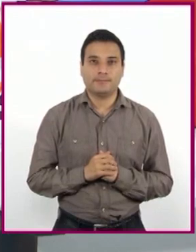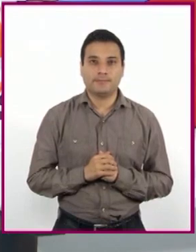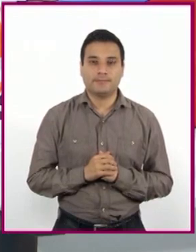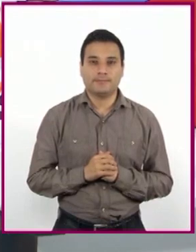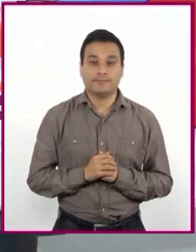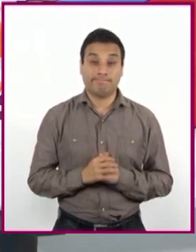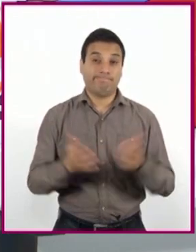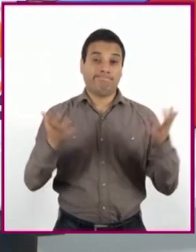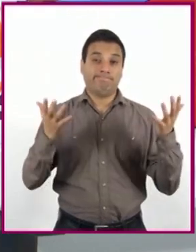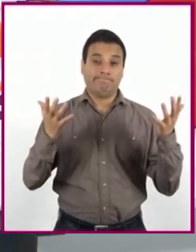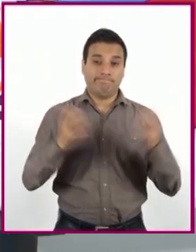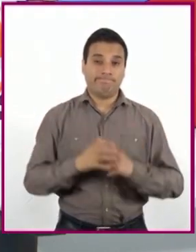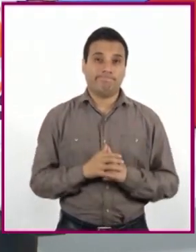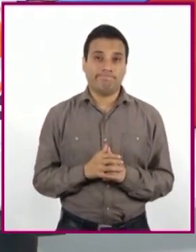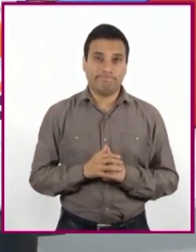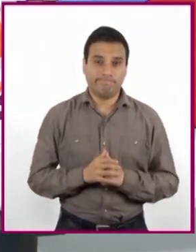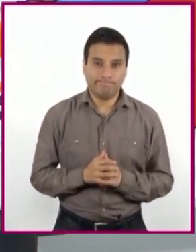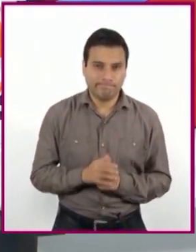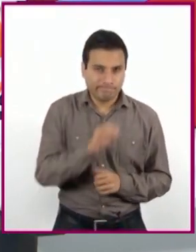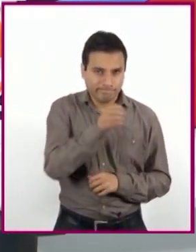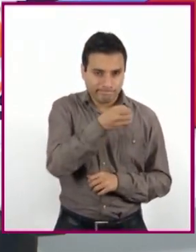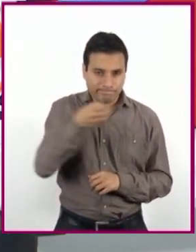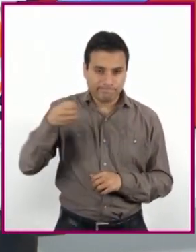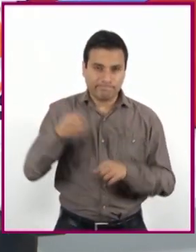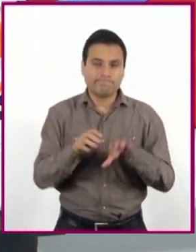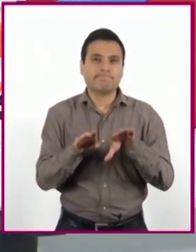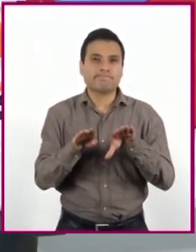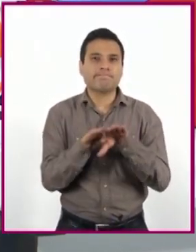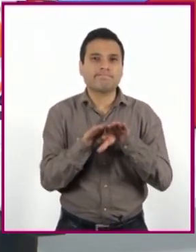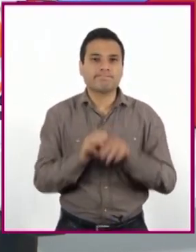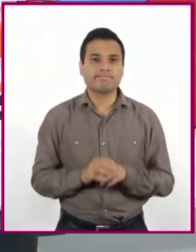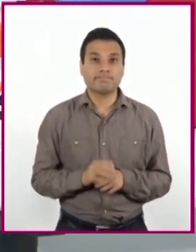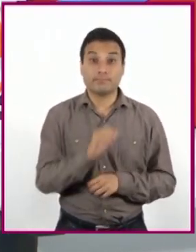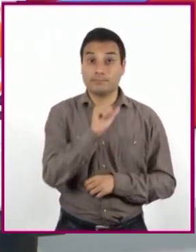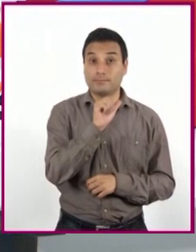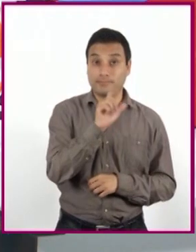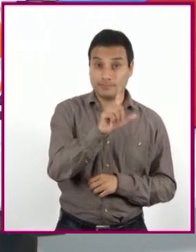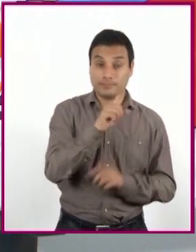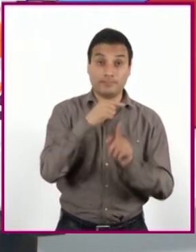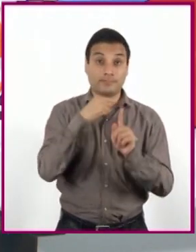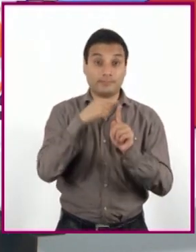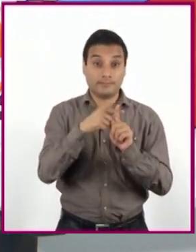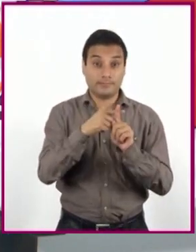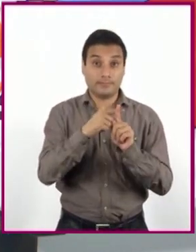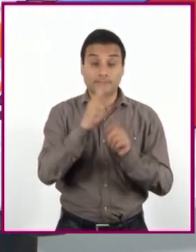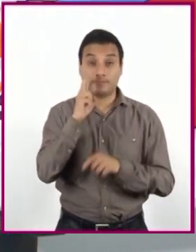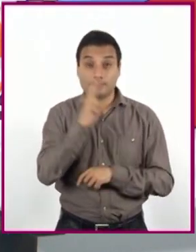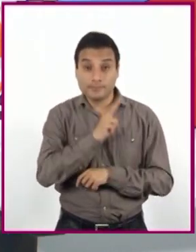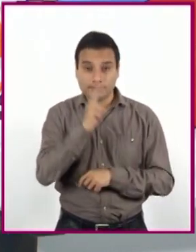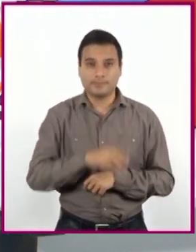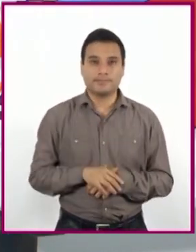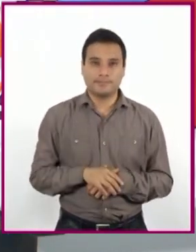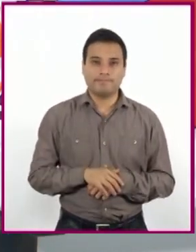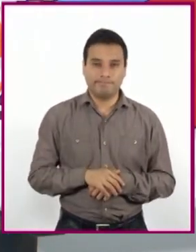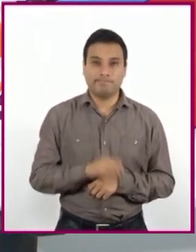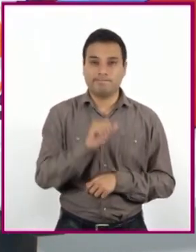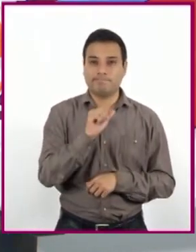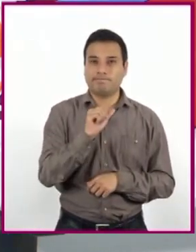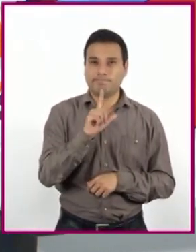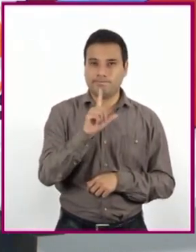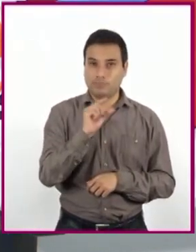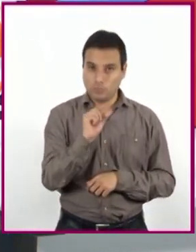Por lo tanto, queda la fórmula del aluminio y el oxígeno como óxido de aluminio.